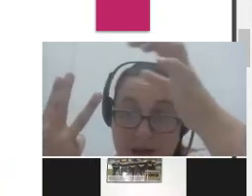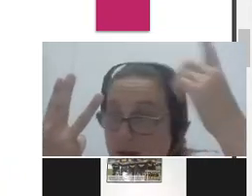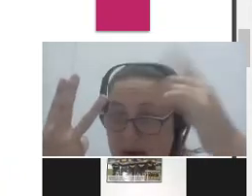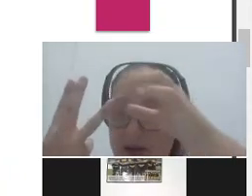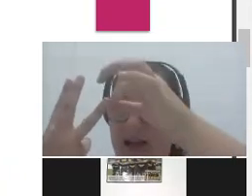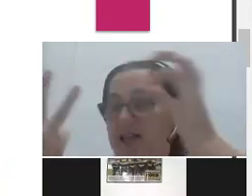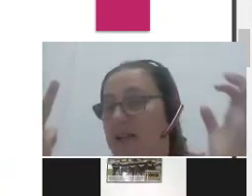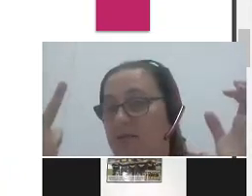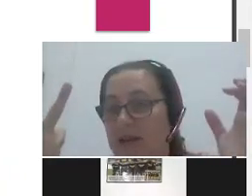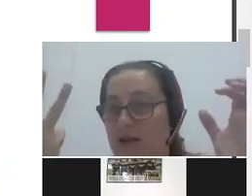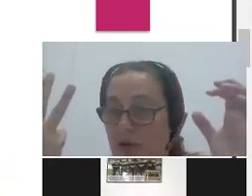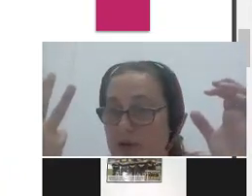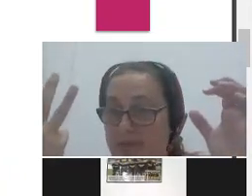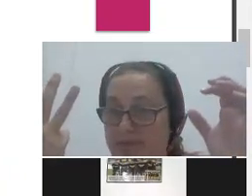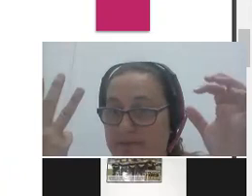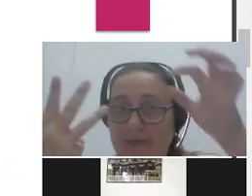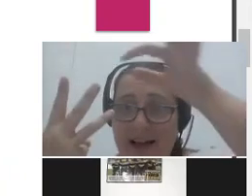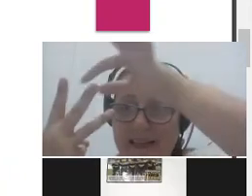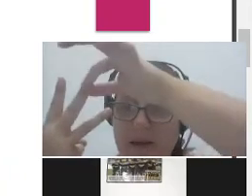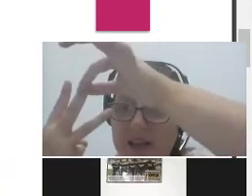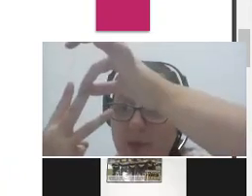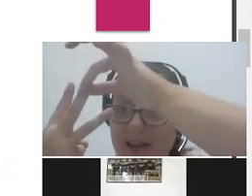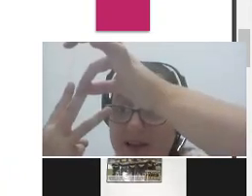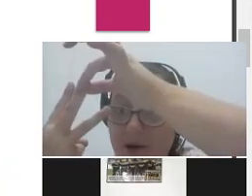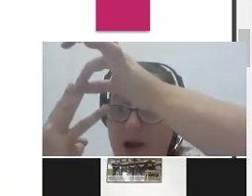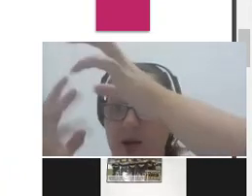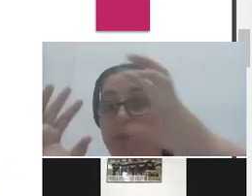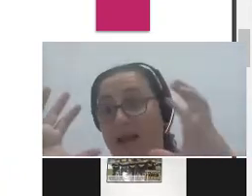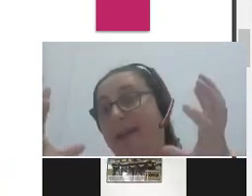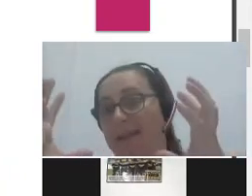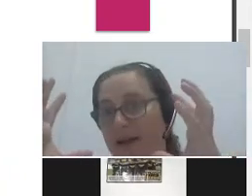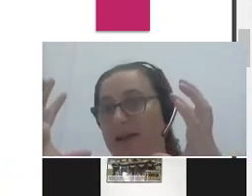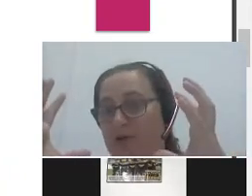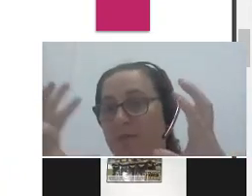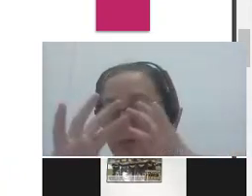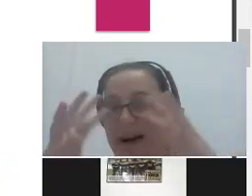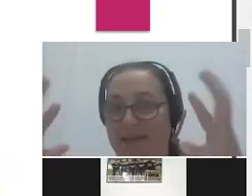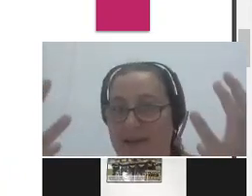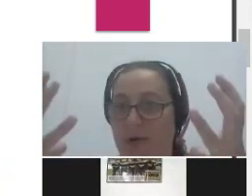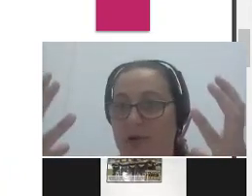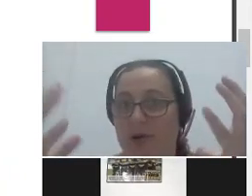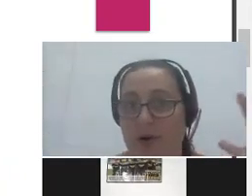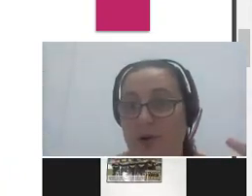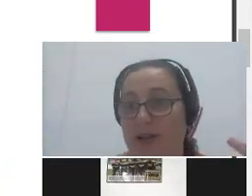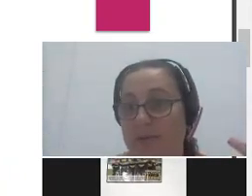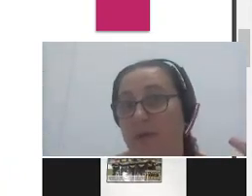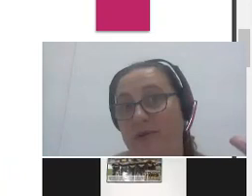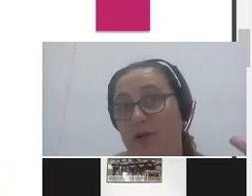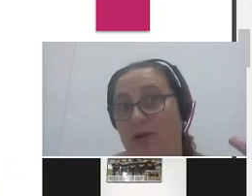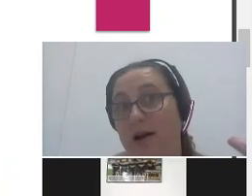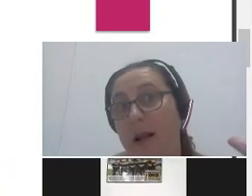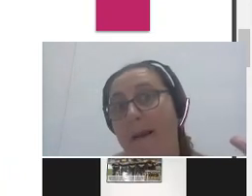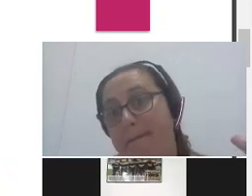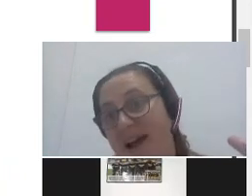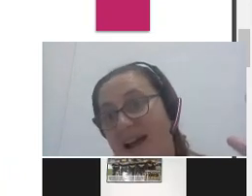una misma, la primera que ya está dividida en 2. La del miometrio, depende en qué parte del útero cortemos, vamos